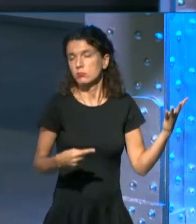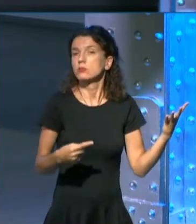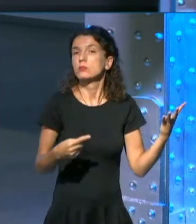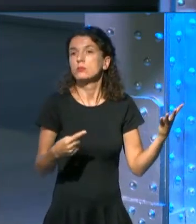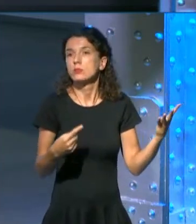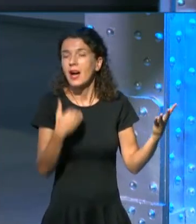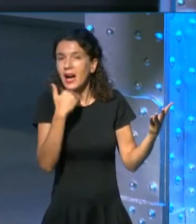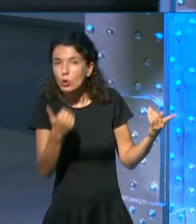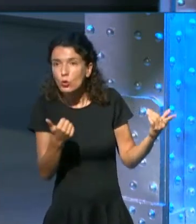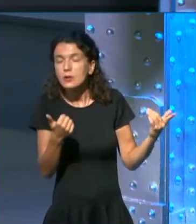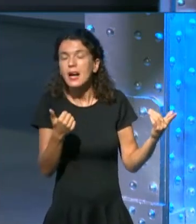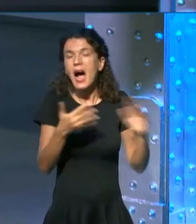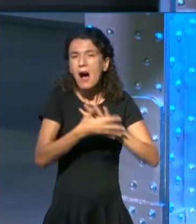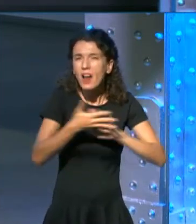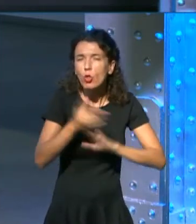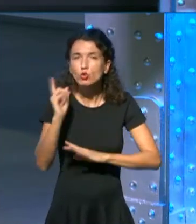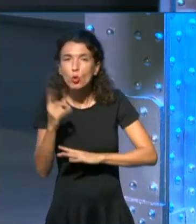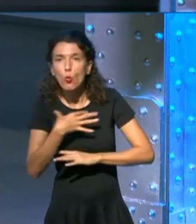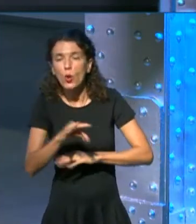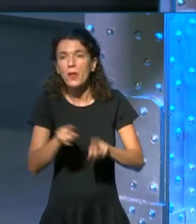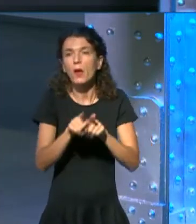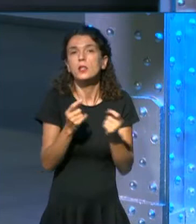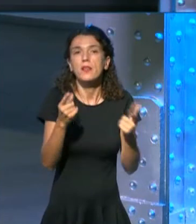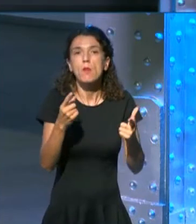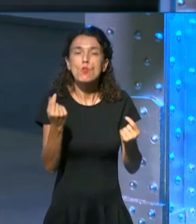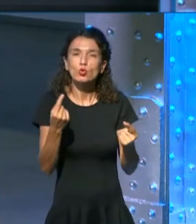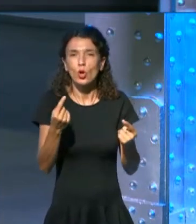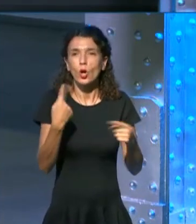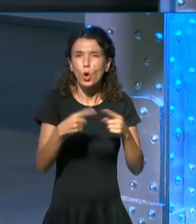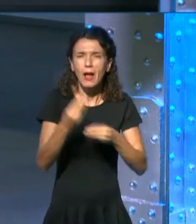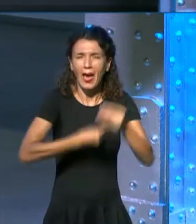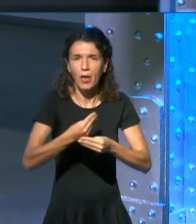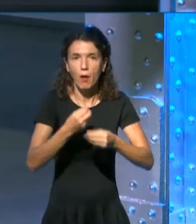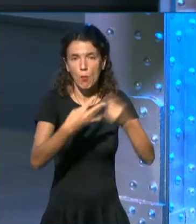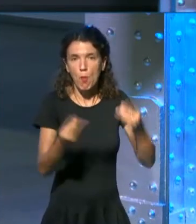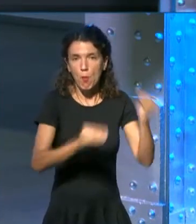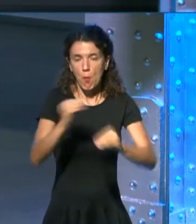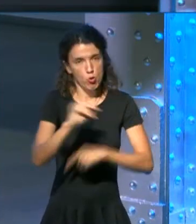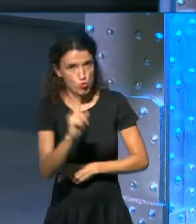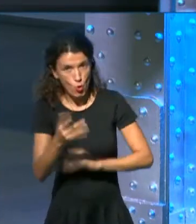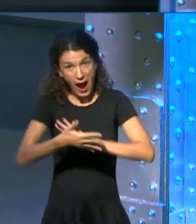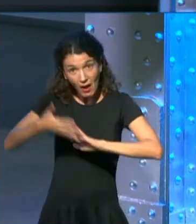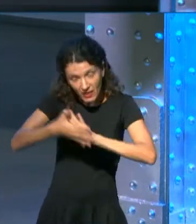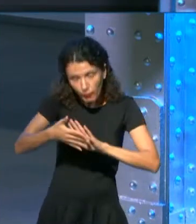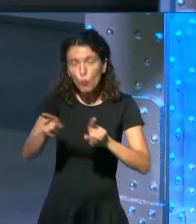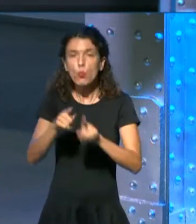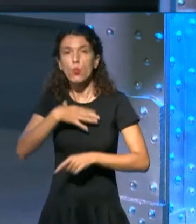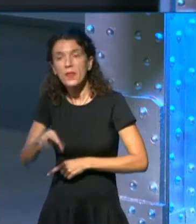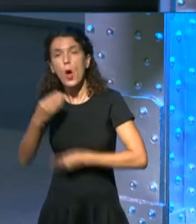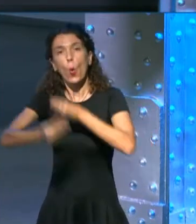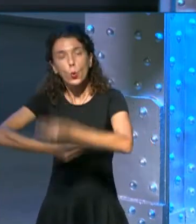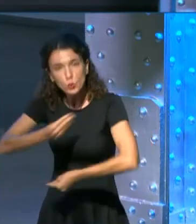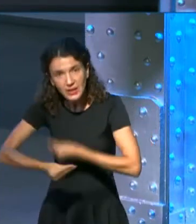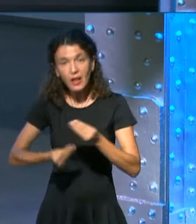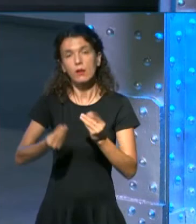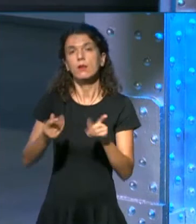con algo más. No estamos hablando de poner muchos ladrillos ni apretar muchas tuercas. Aquí estamos hablando de ser capaces de utilizar